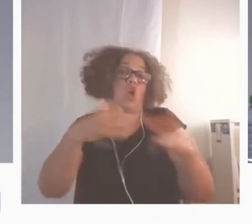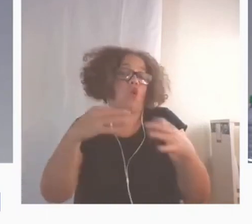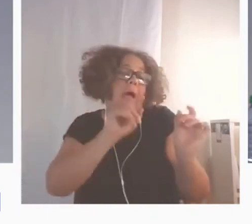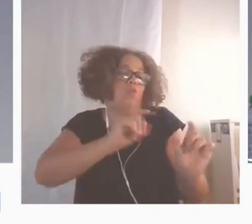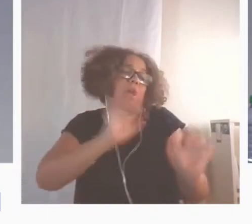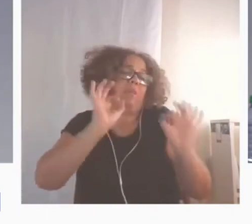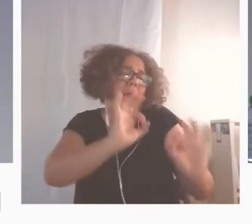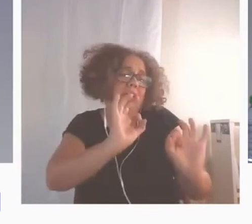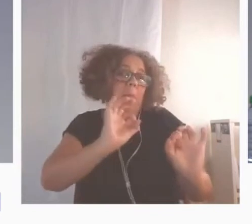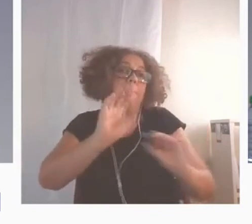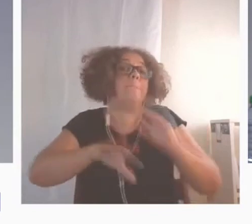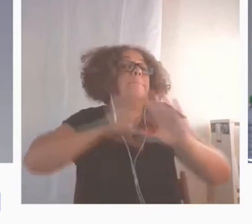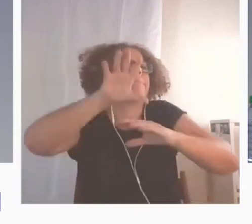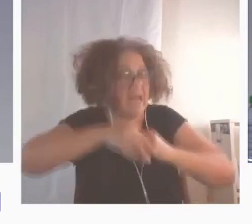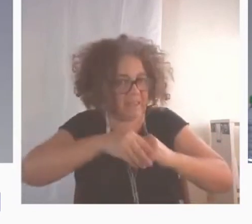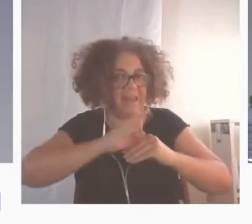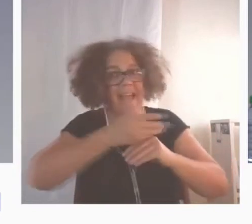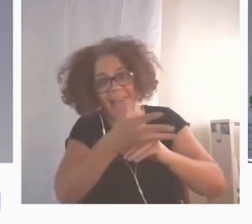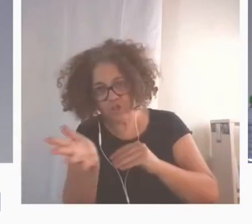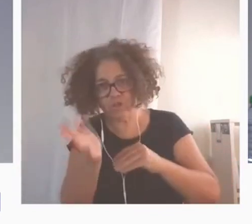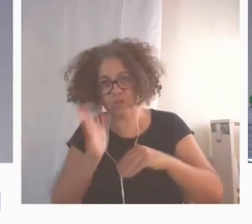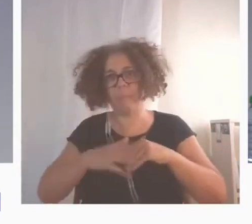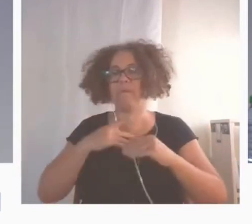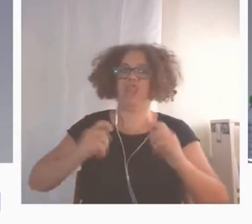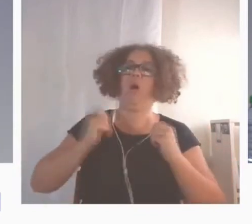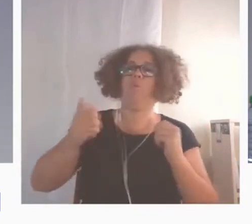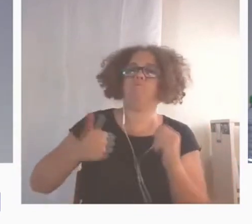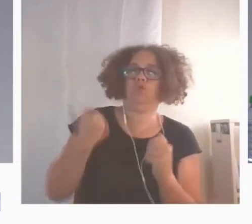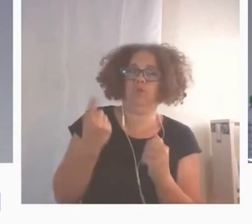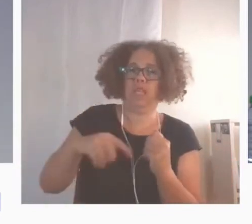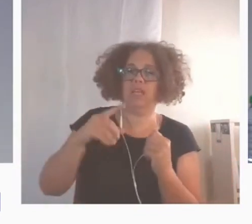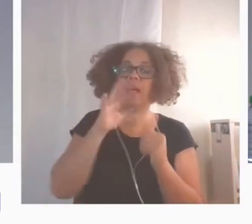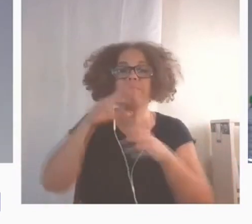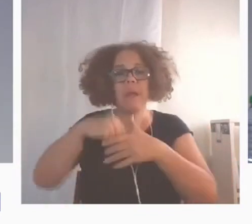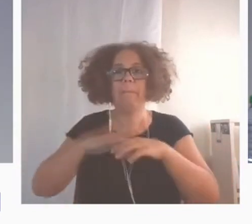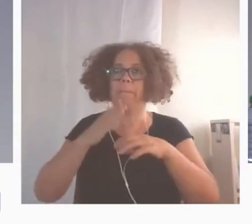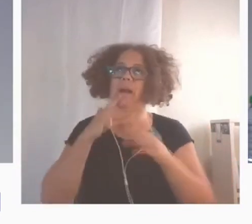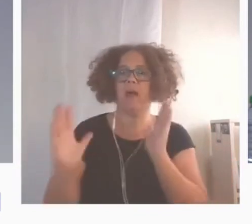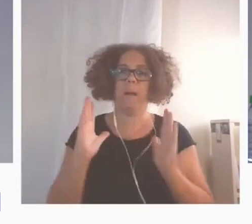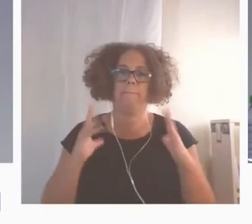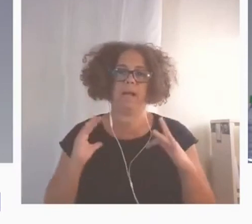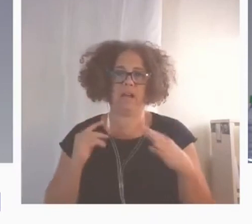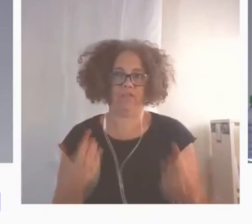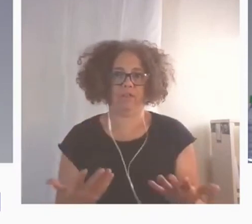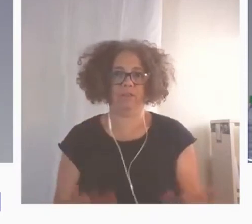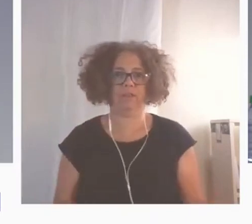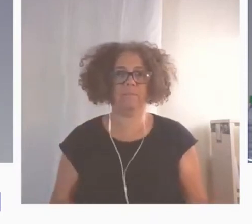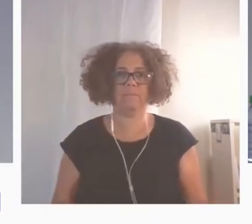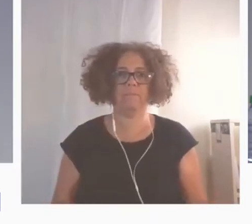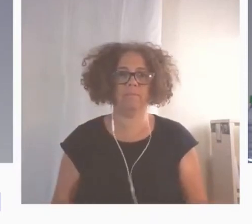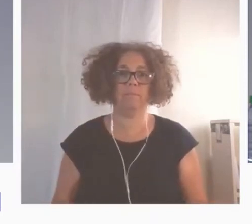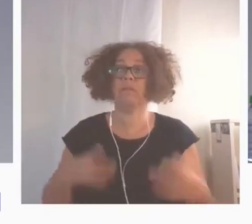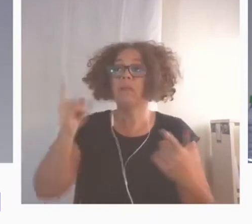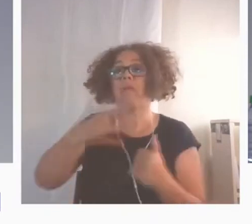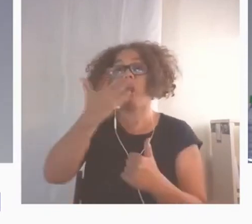base. Así todos tienen oportunidad en tiempo lectivo e incluso también en vacaciones de conocer su